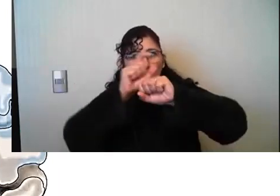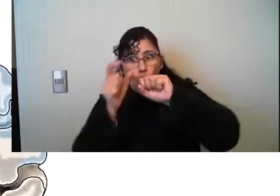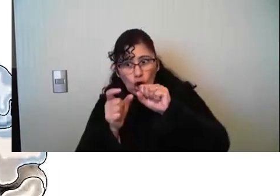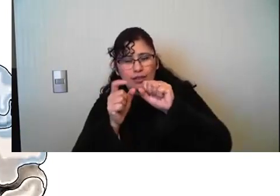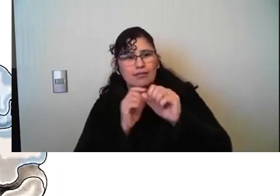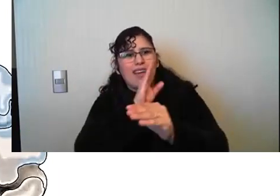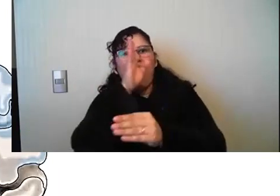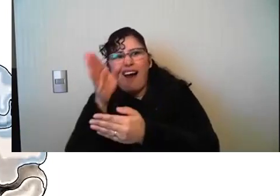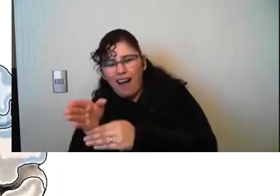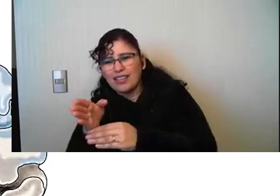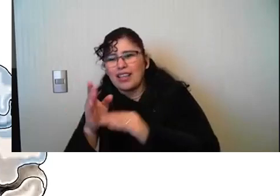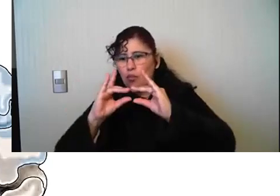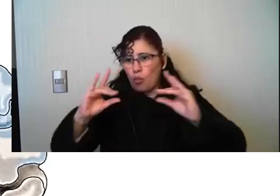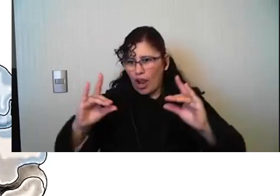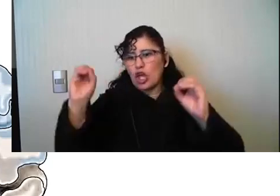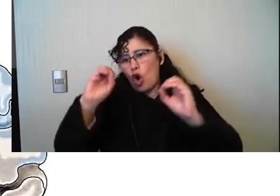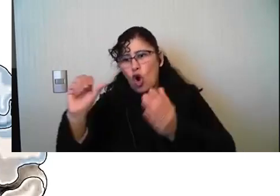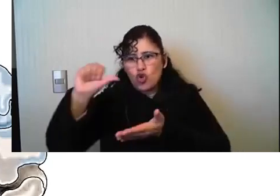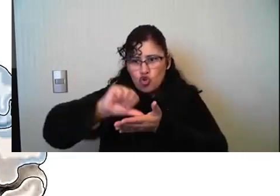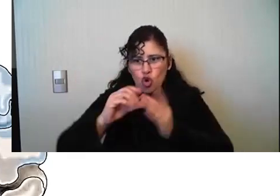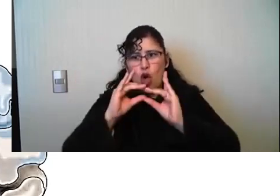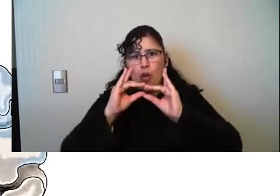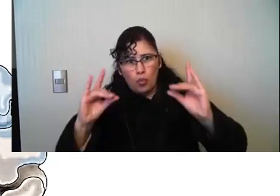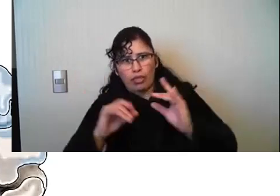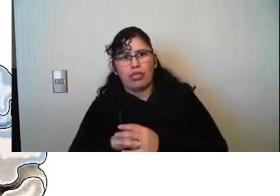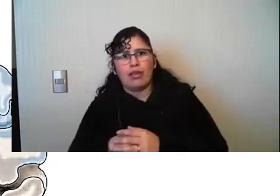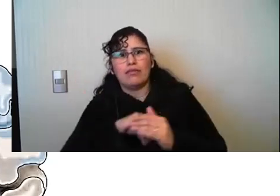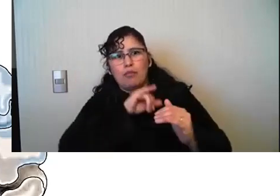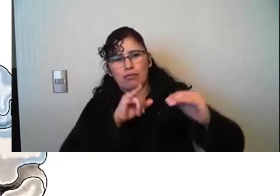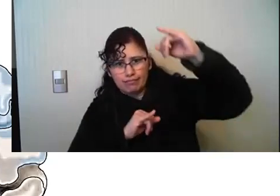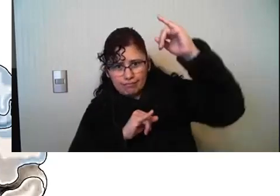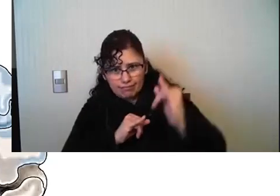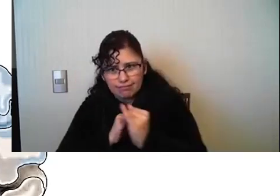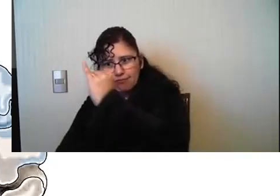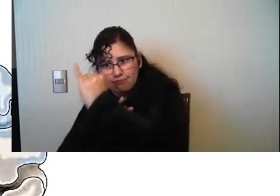del puente o hacia el puente. Ahí está, cruza la línea media,